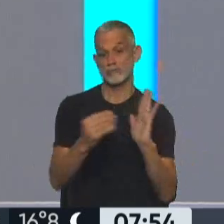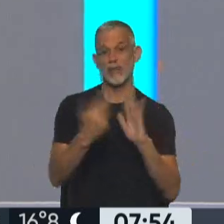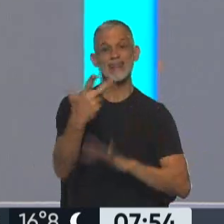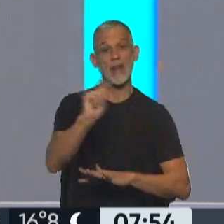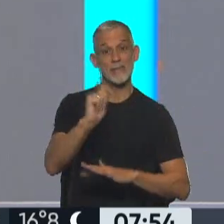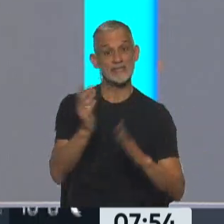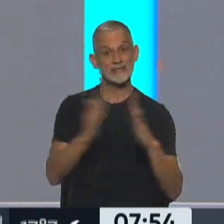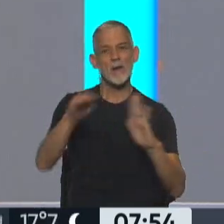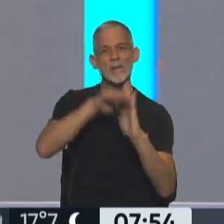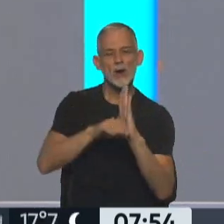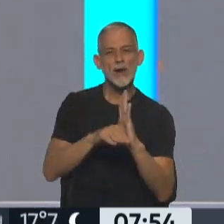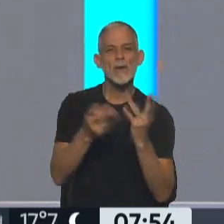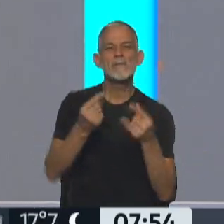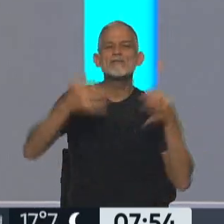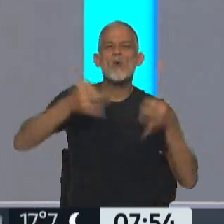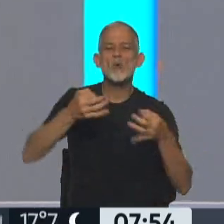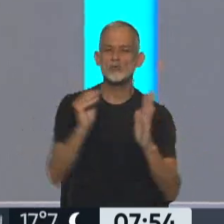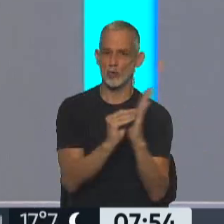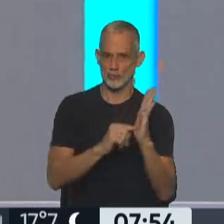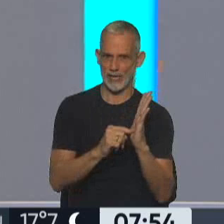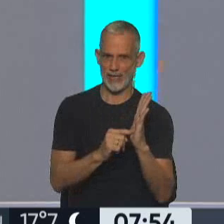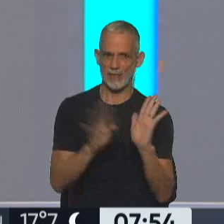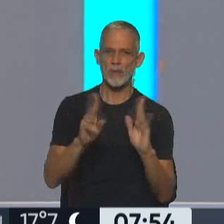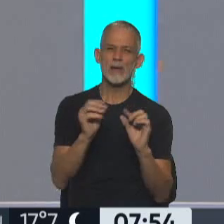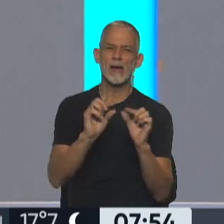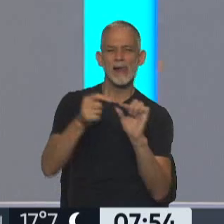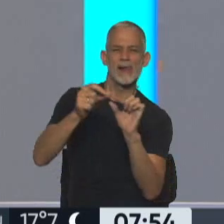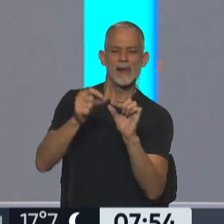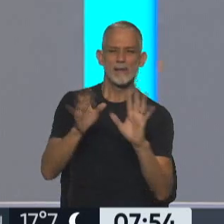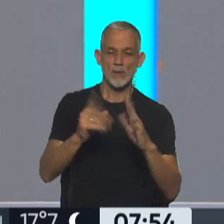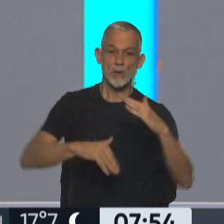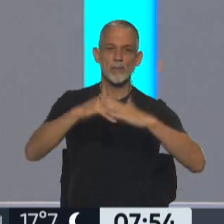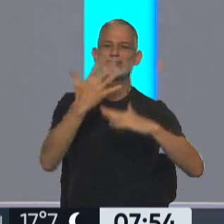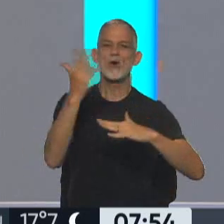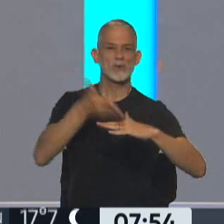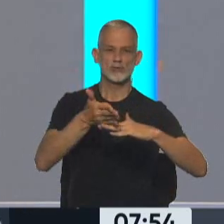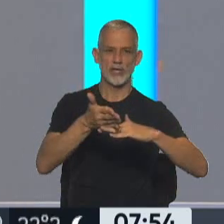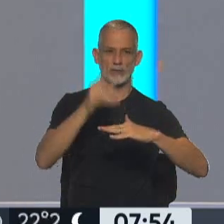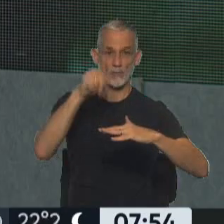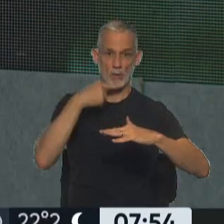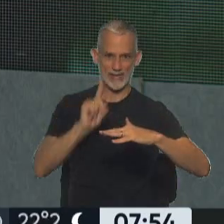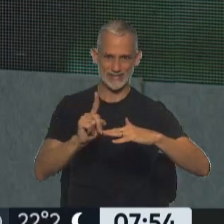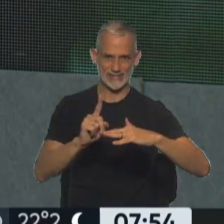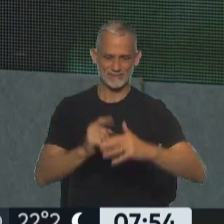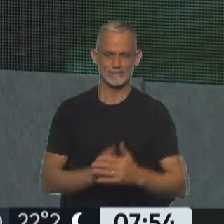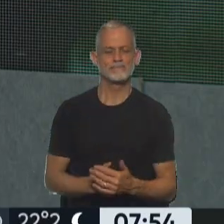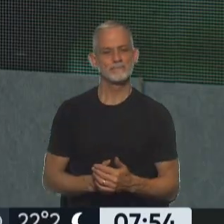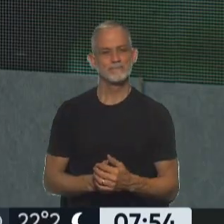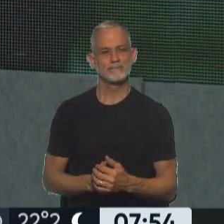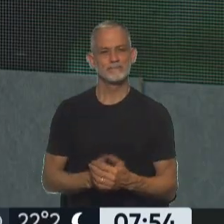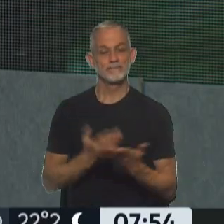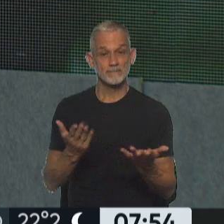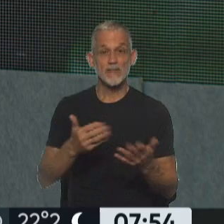tres meses dentro del programa de precios justos O sea que pueden tener un pequeño margen no puede superar el 5% la variación mensual exactamente